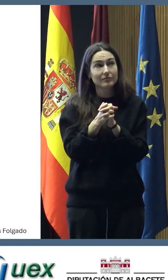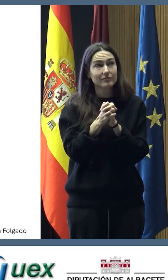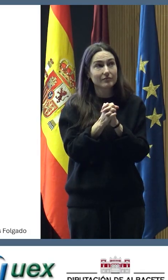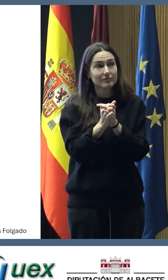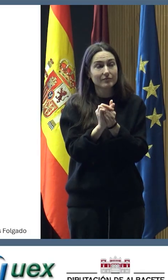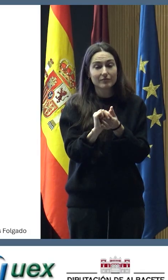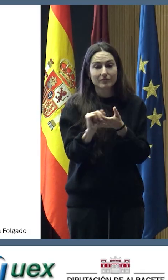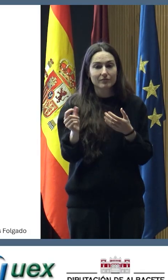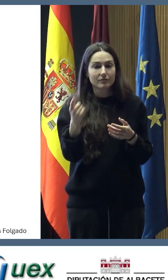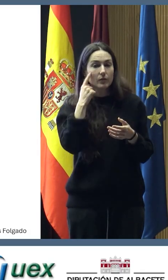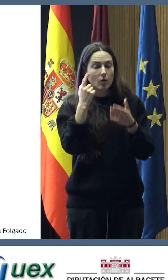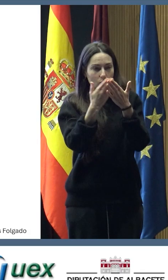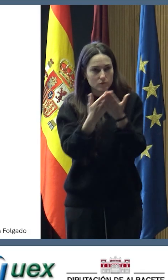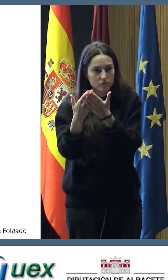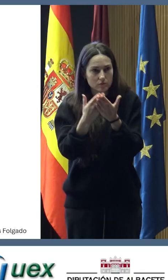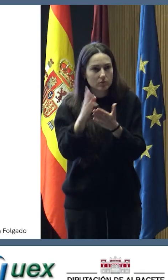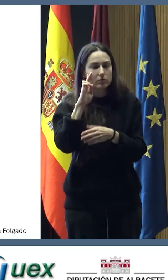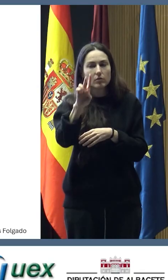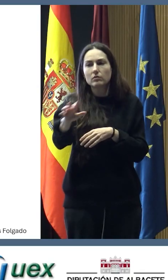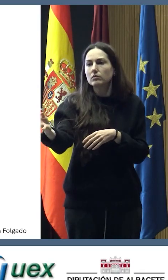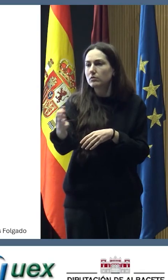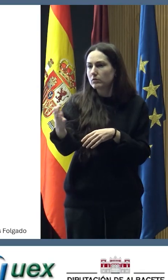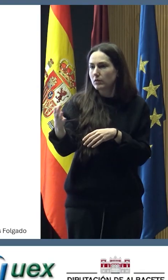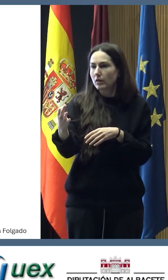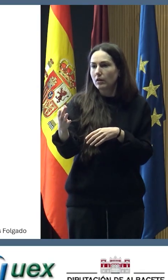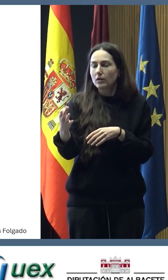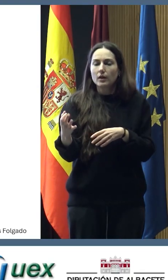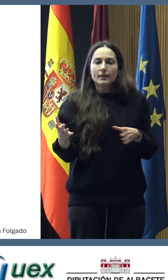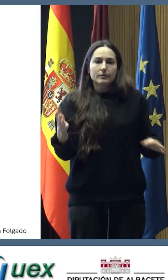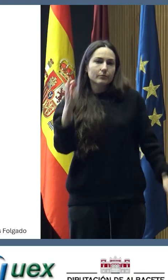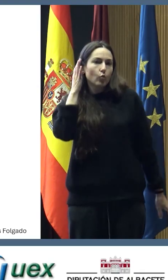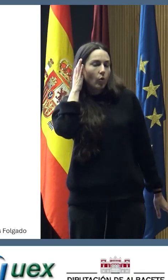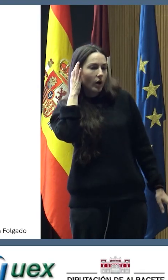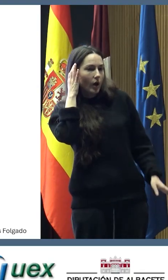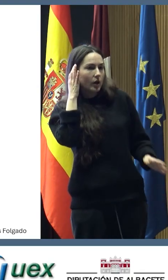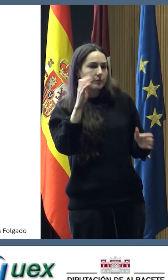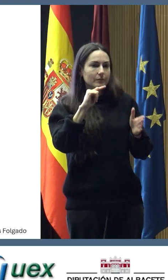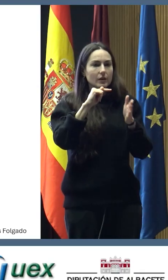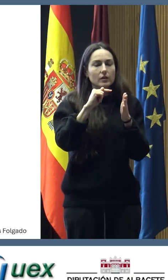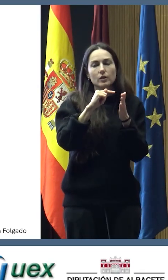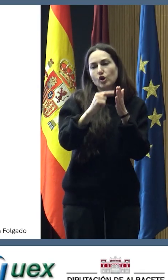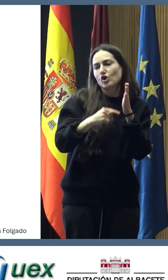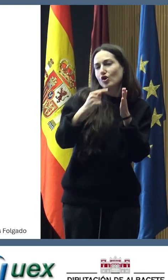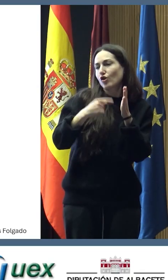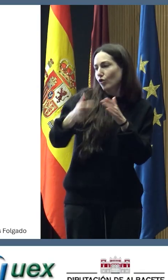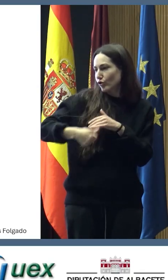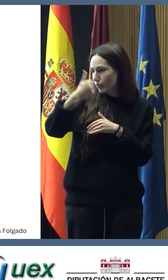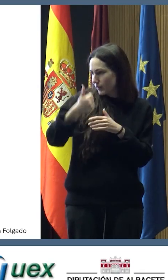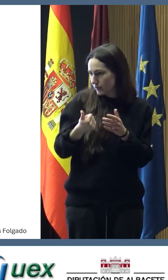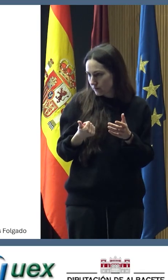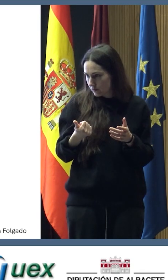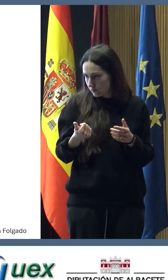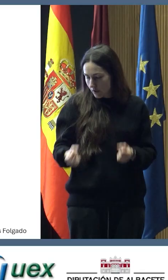se ha visto que la mujer es un poco más rollera que el hombre al